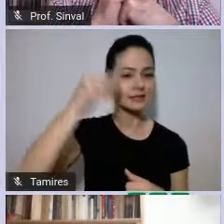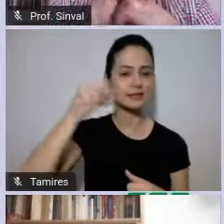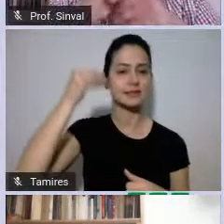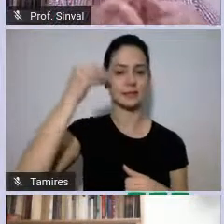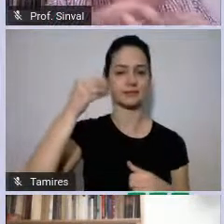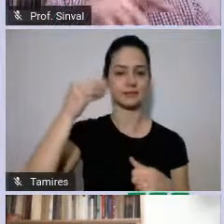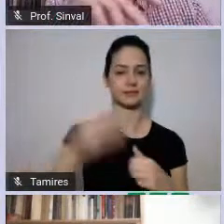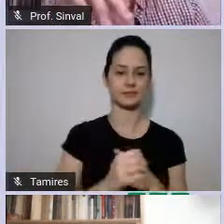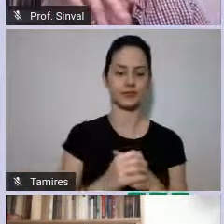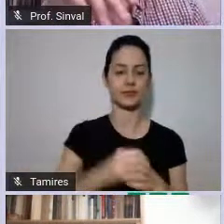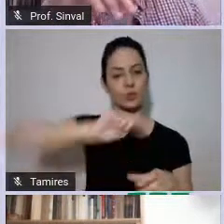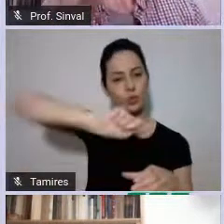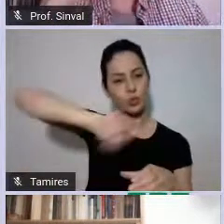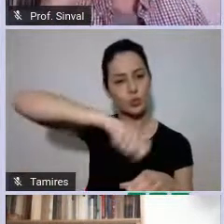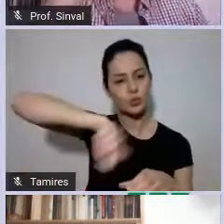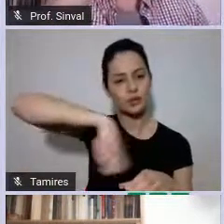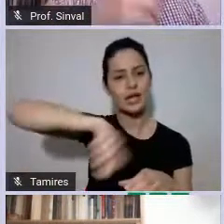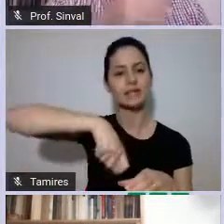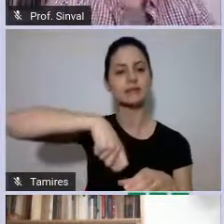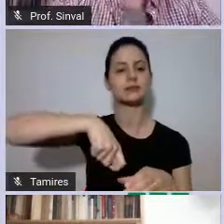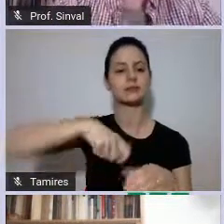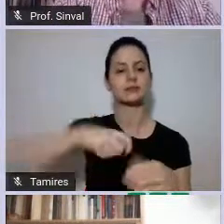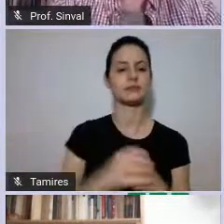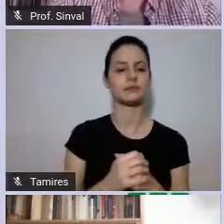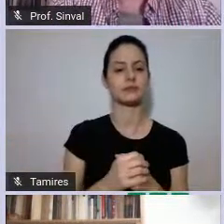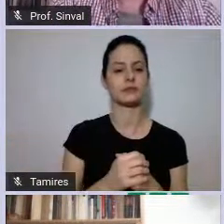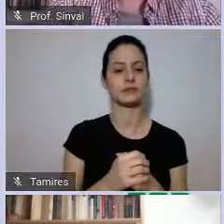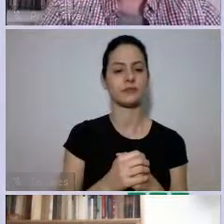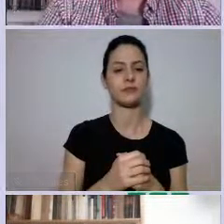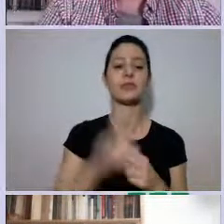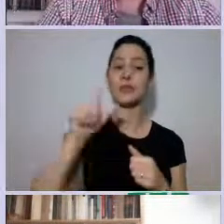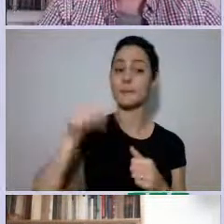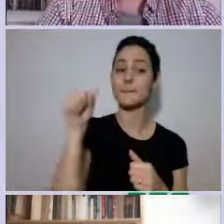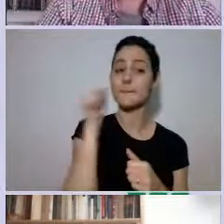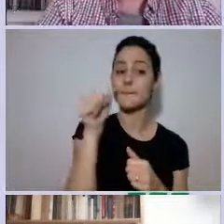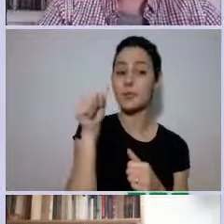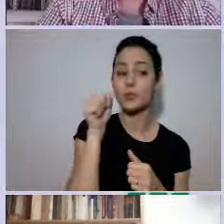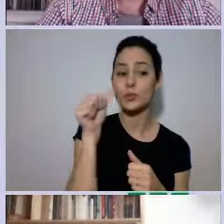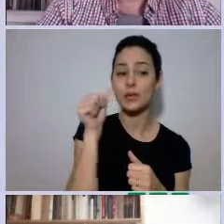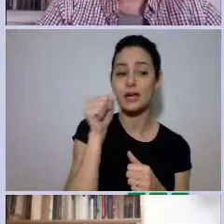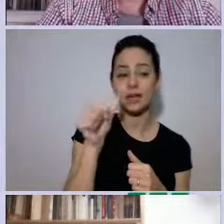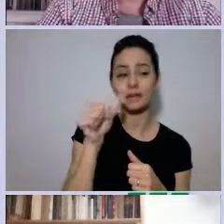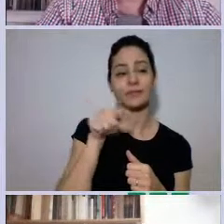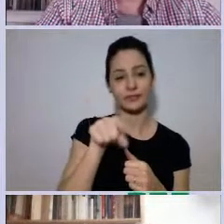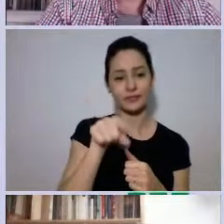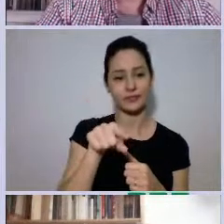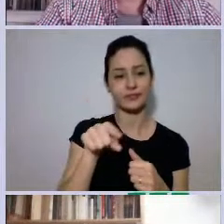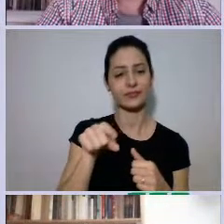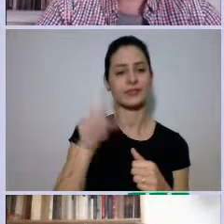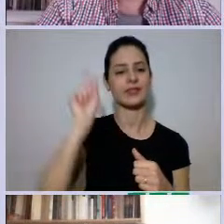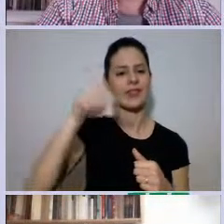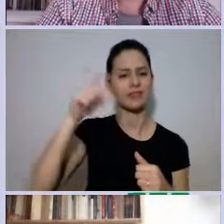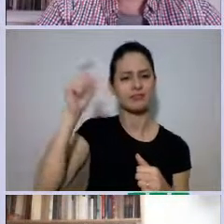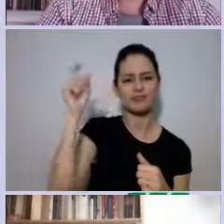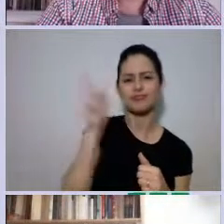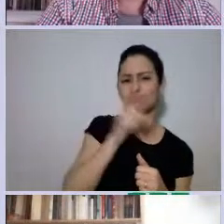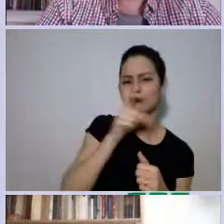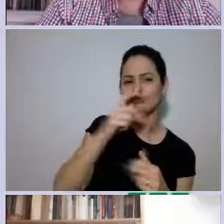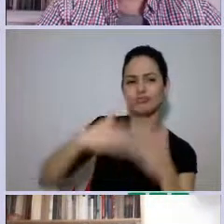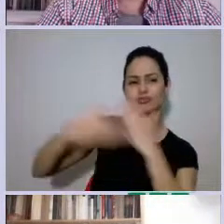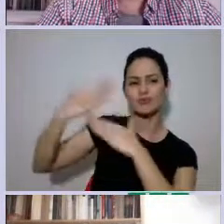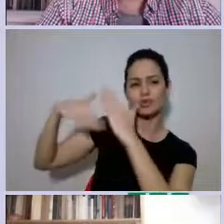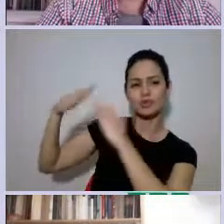experiencias culinarias, no es casualidad que sean las mujeres quienes descubren en las historias míticas y también en la